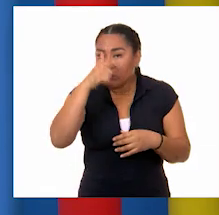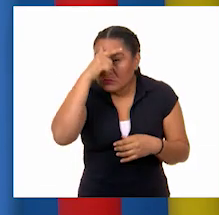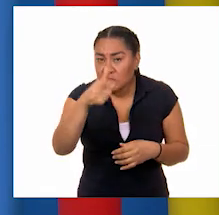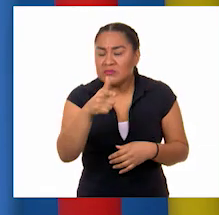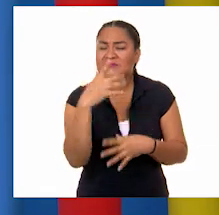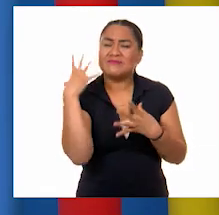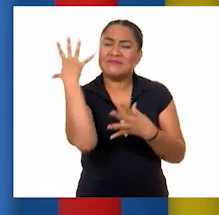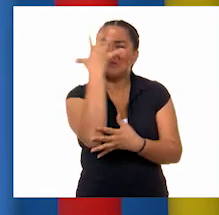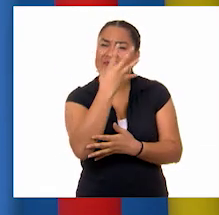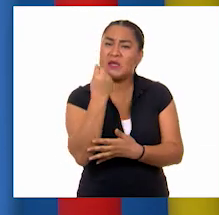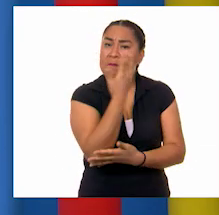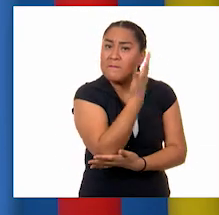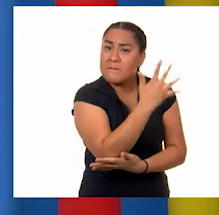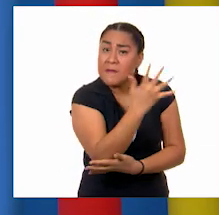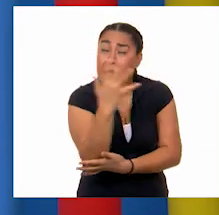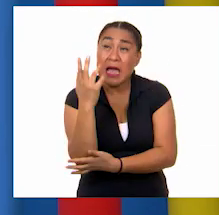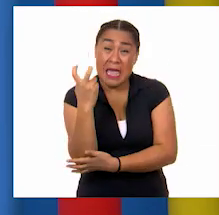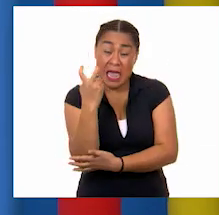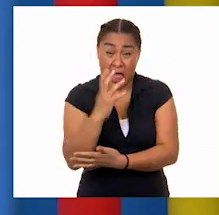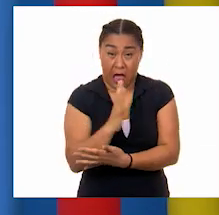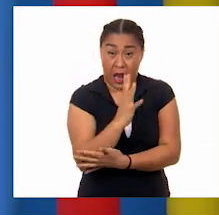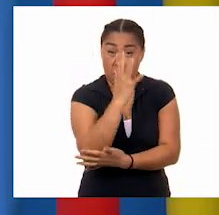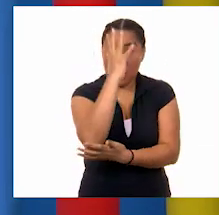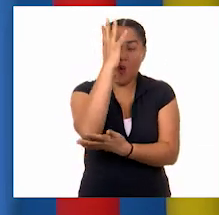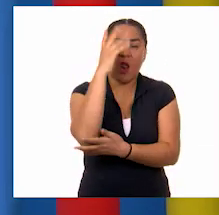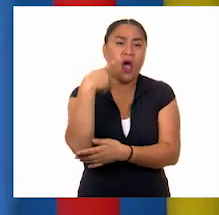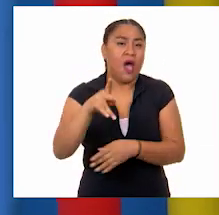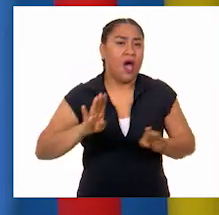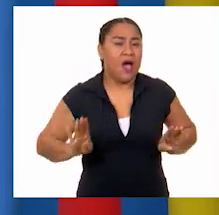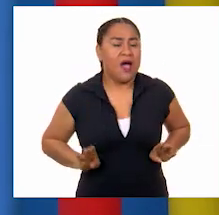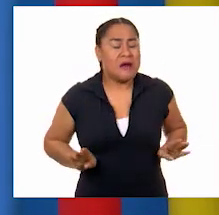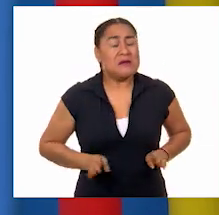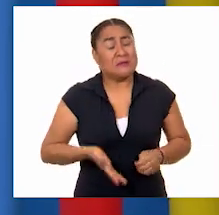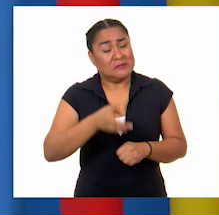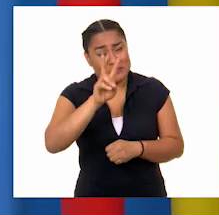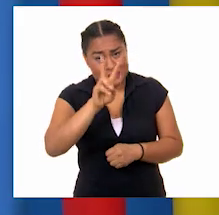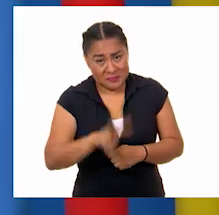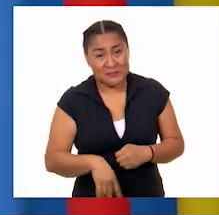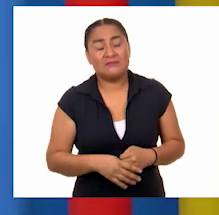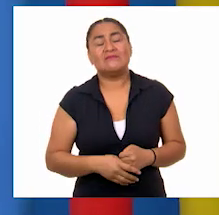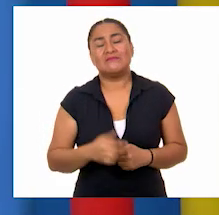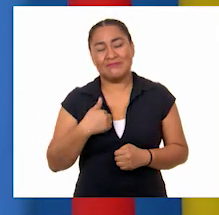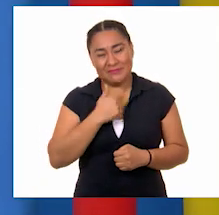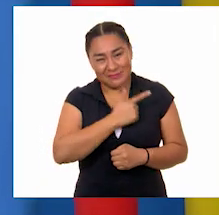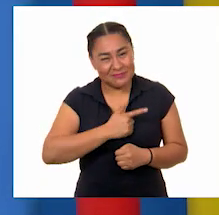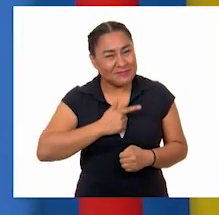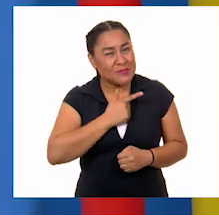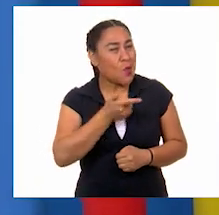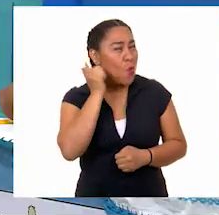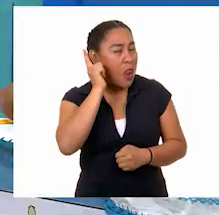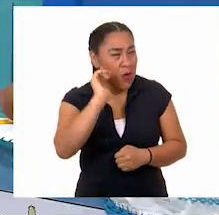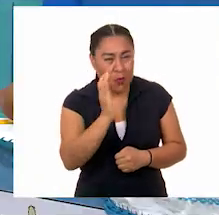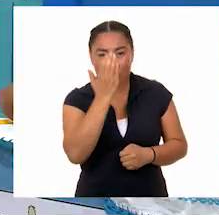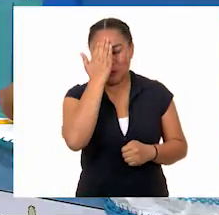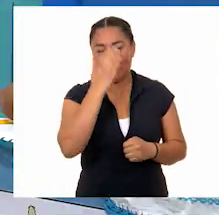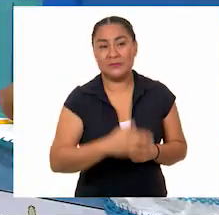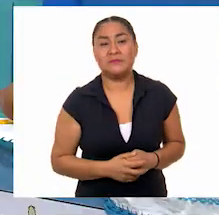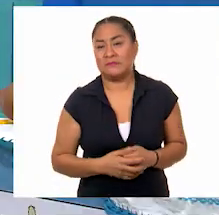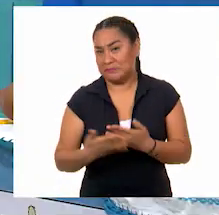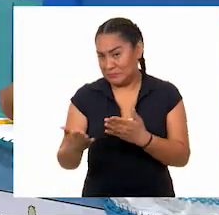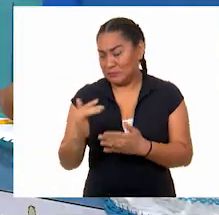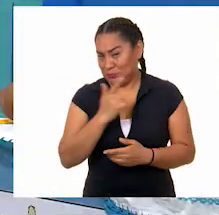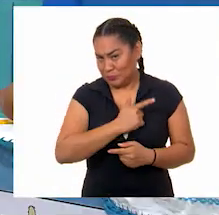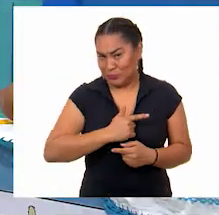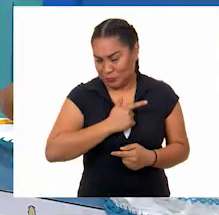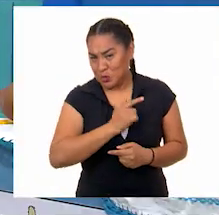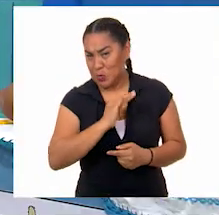maravilloso bosque y de este árbol tan particular. De verdad, me encantaría conocerlo. Con mucho gusto, Joaquín,